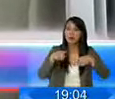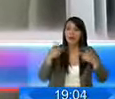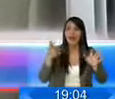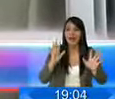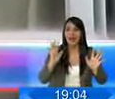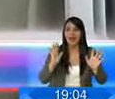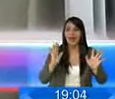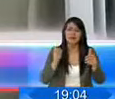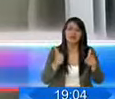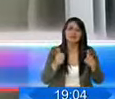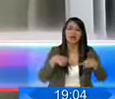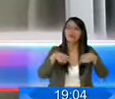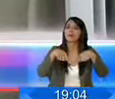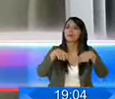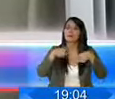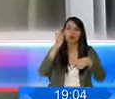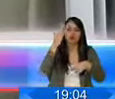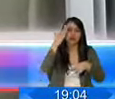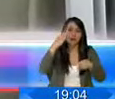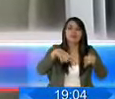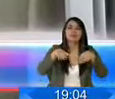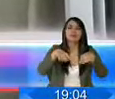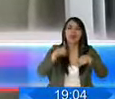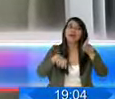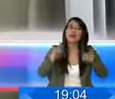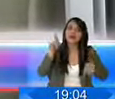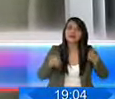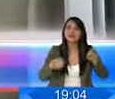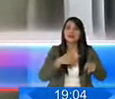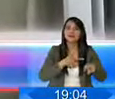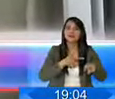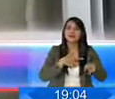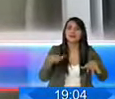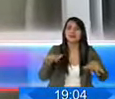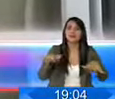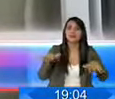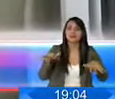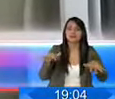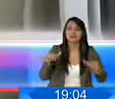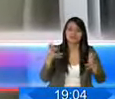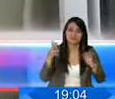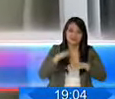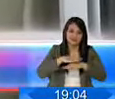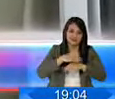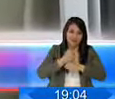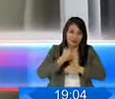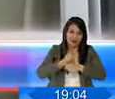se... Se sabe que eso a uno le perjudica por el trabajo.